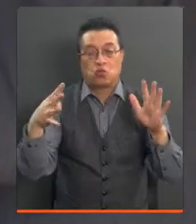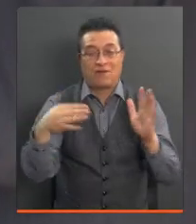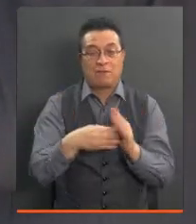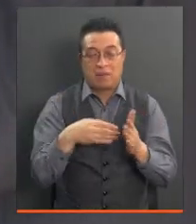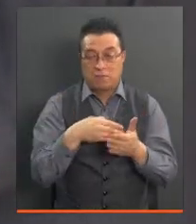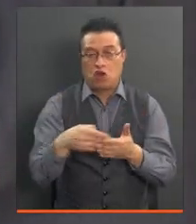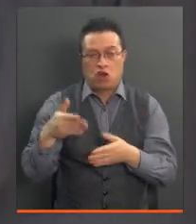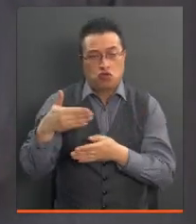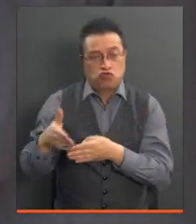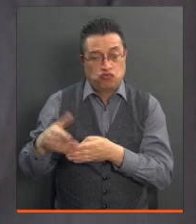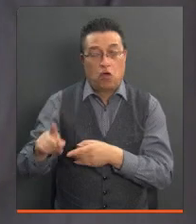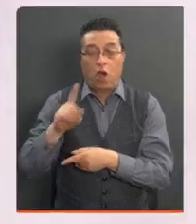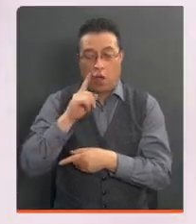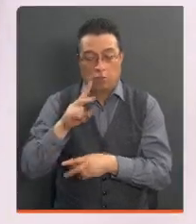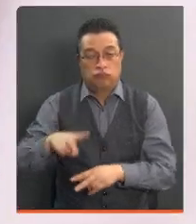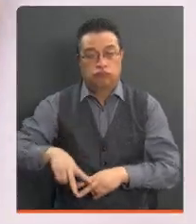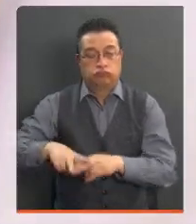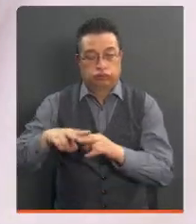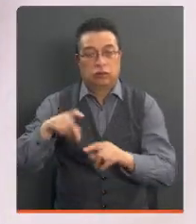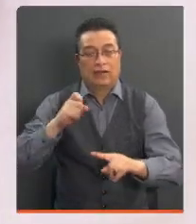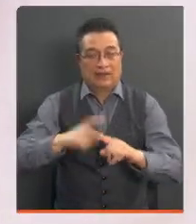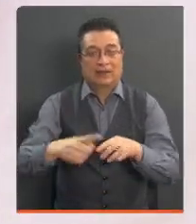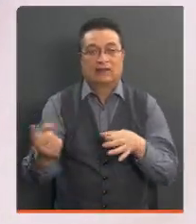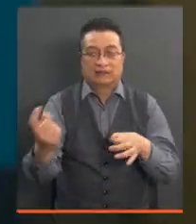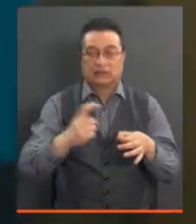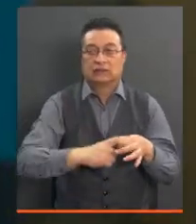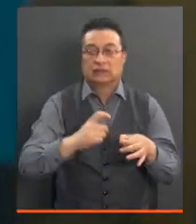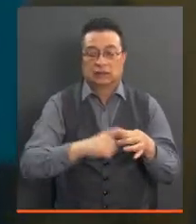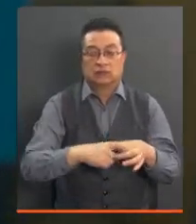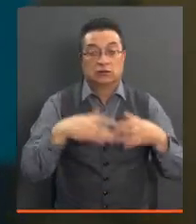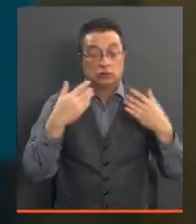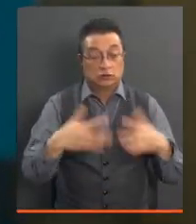excedentes que podrían recibir los exafiliados una vez se